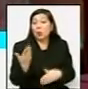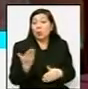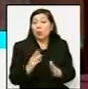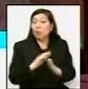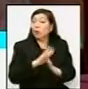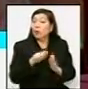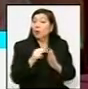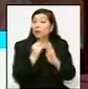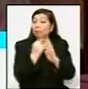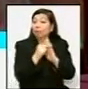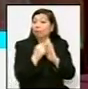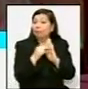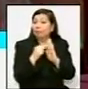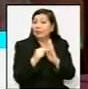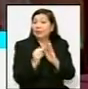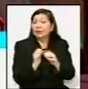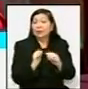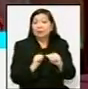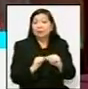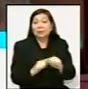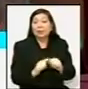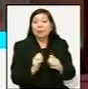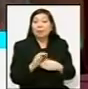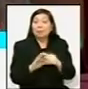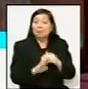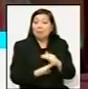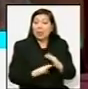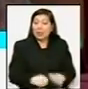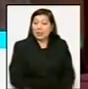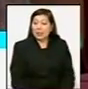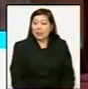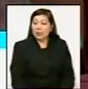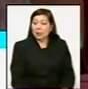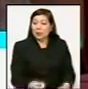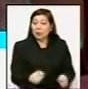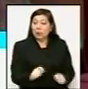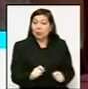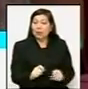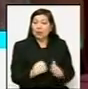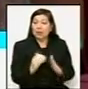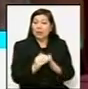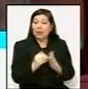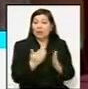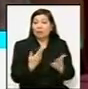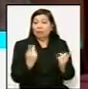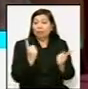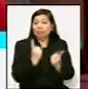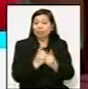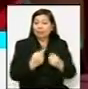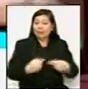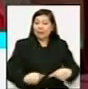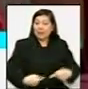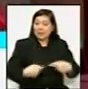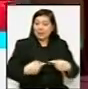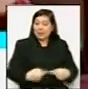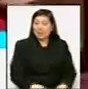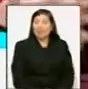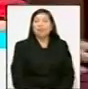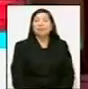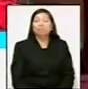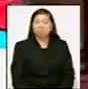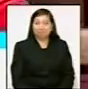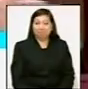los requisitos de permanencia bajo causal de suspensión, que es el artículo en el cual nos encontramos debatiendo. Ahí, con